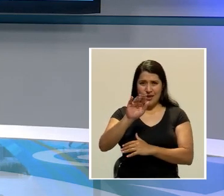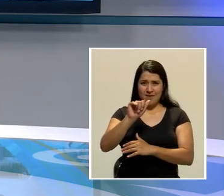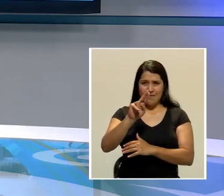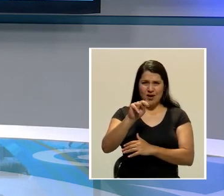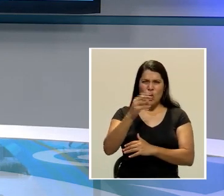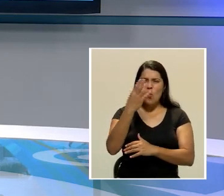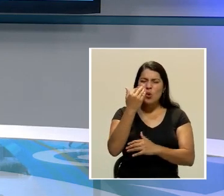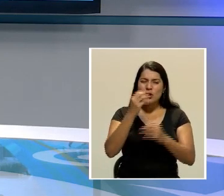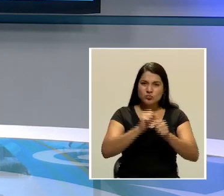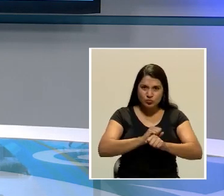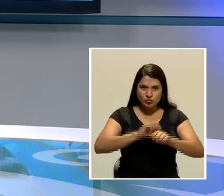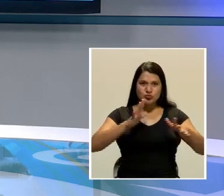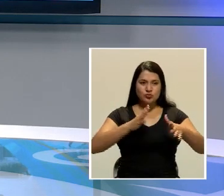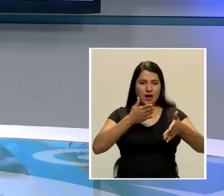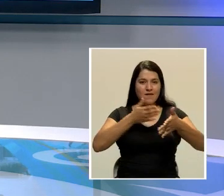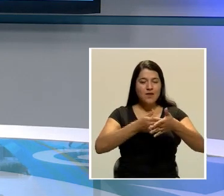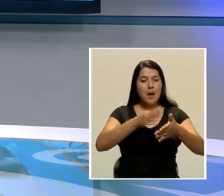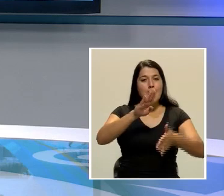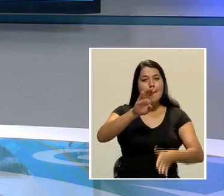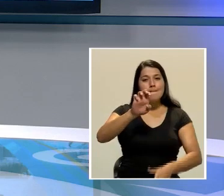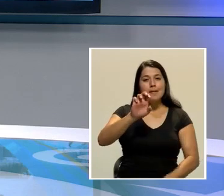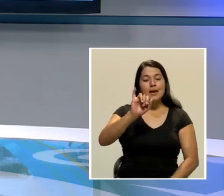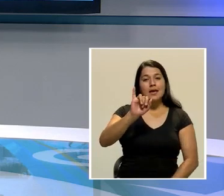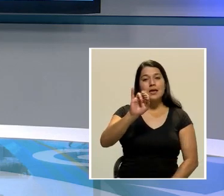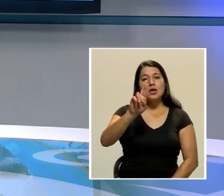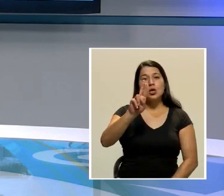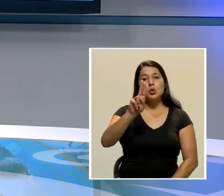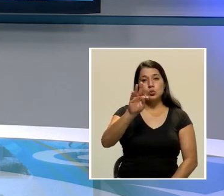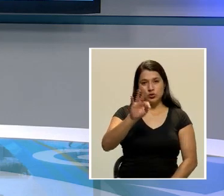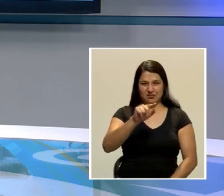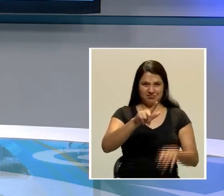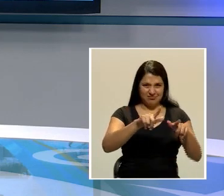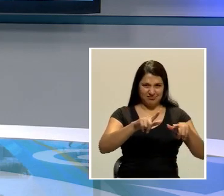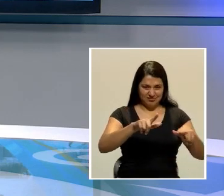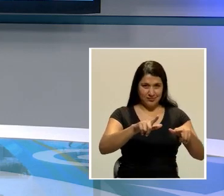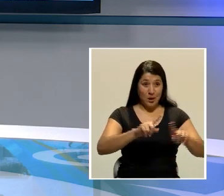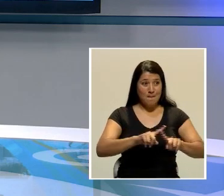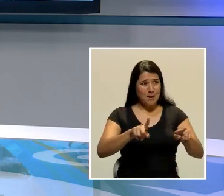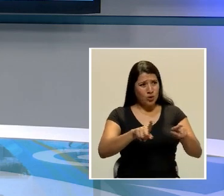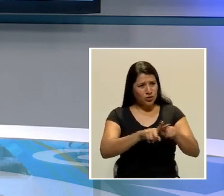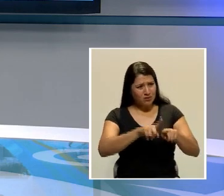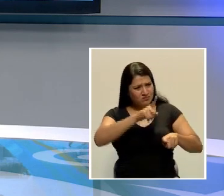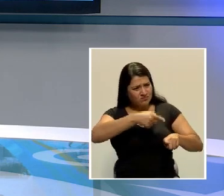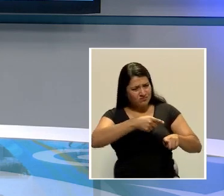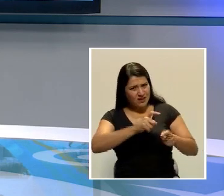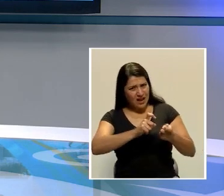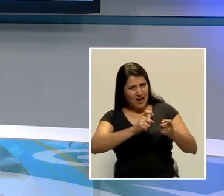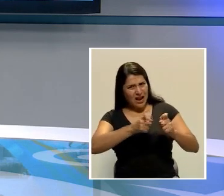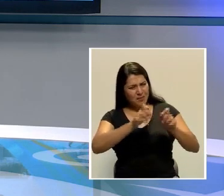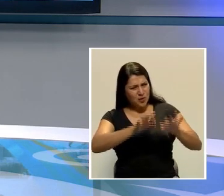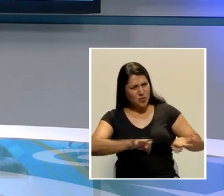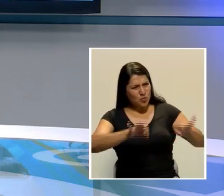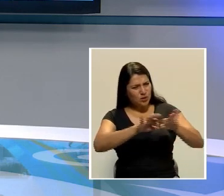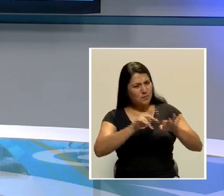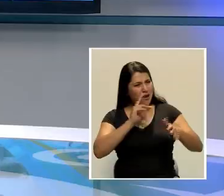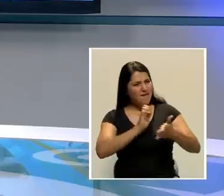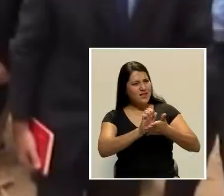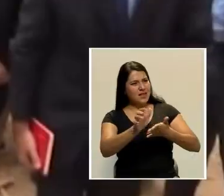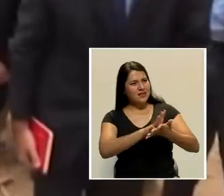El presidente francés, Emmanuel Macron, prometió ayuda internacional para el Líbano tras las explosiones